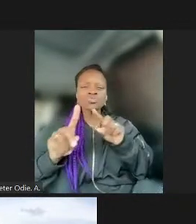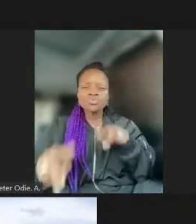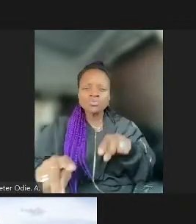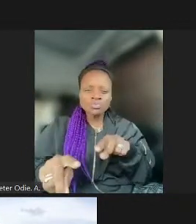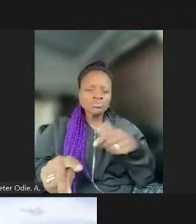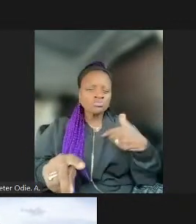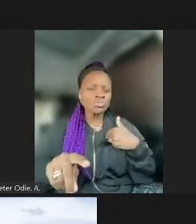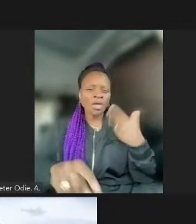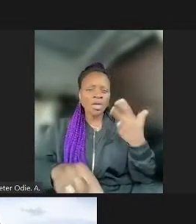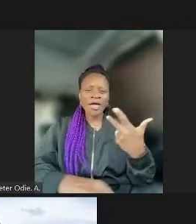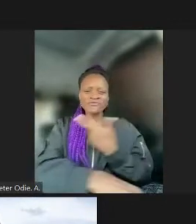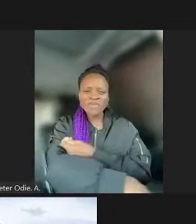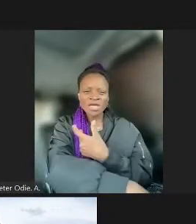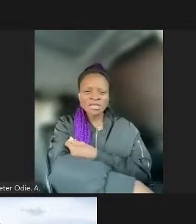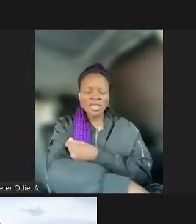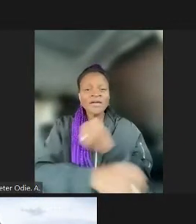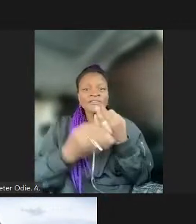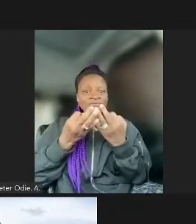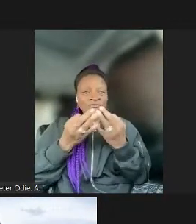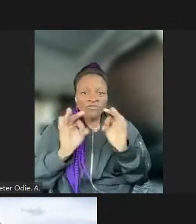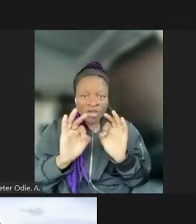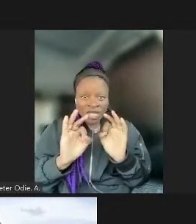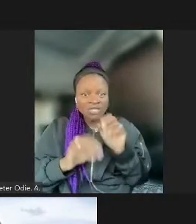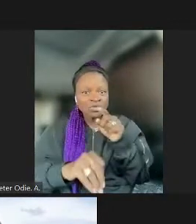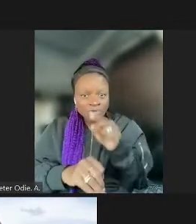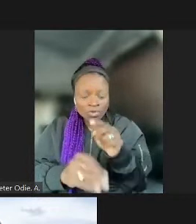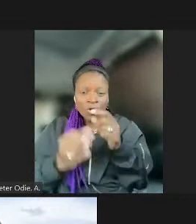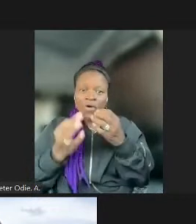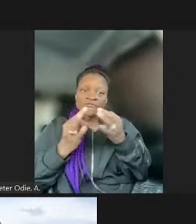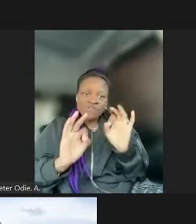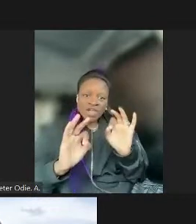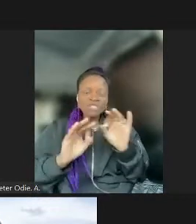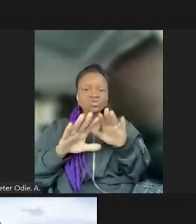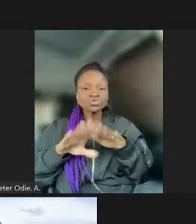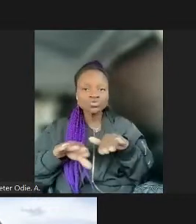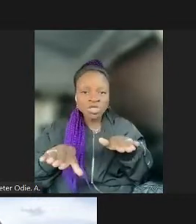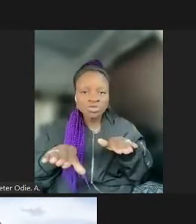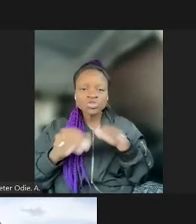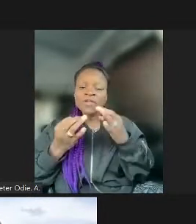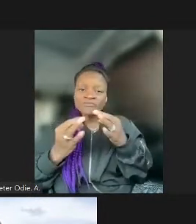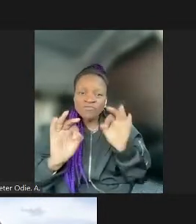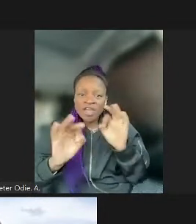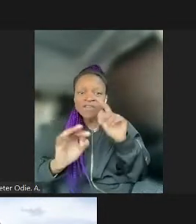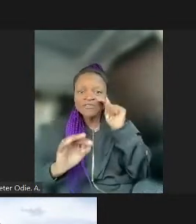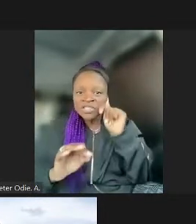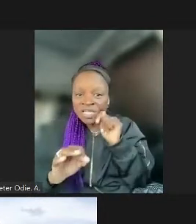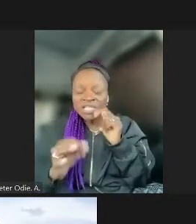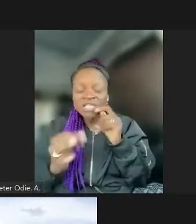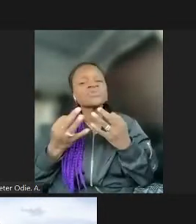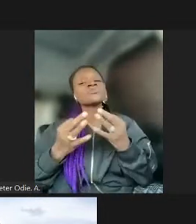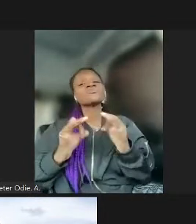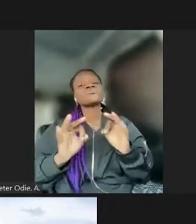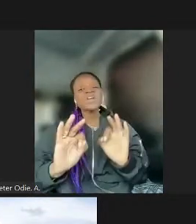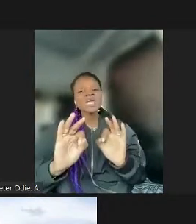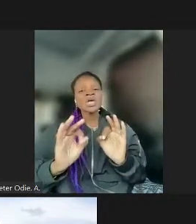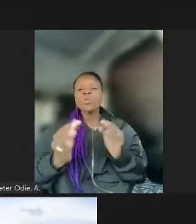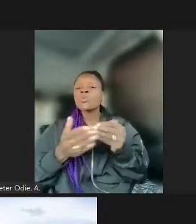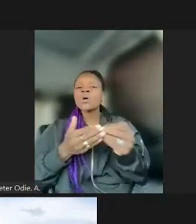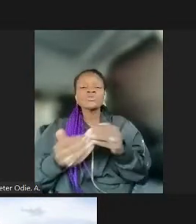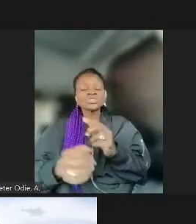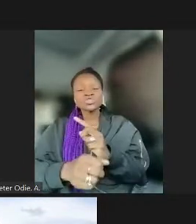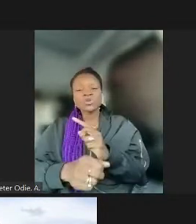Donde quiera que vayan, las vacunas van a estar sin costo a nadie. Las dosis para los adultos, para